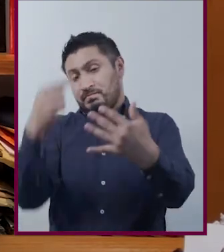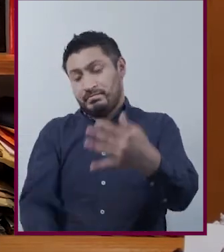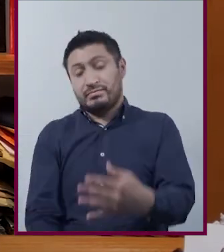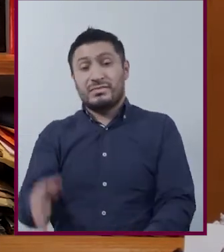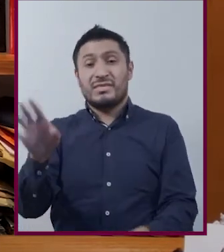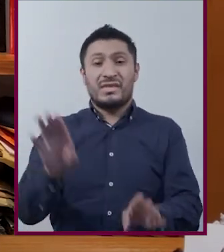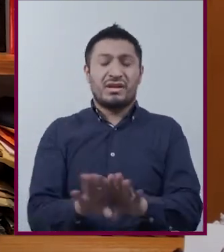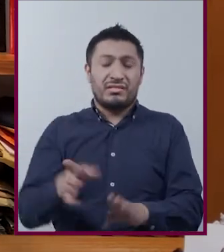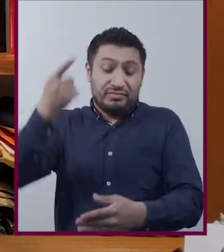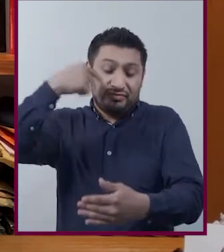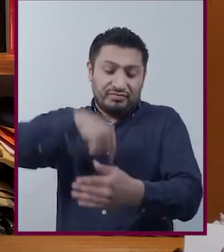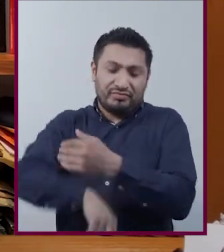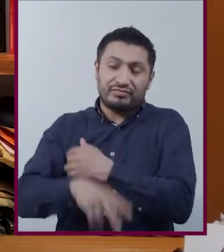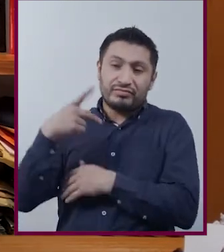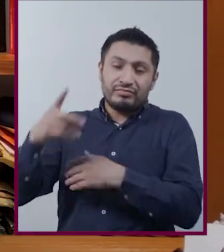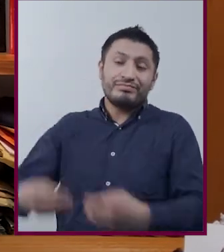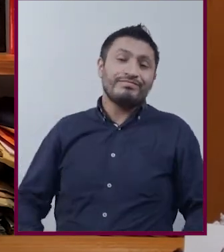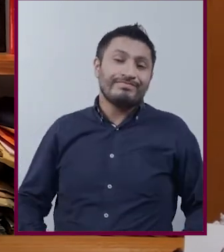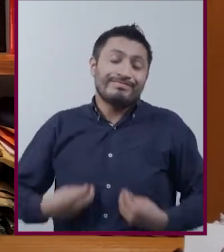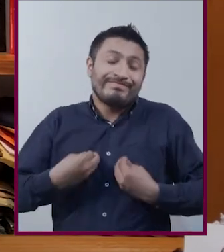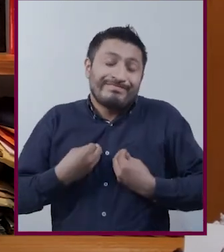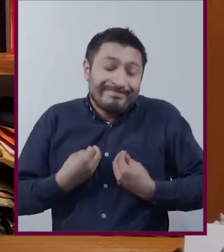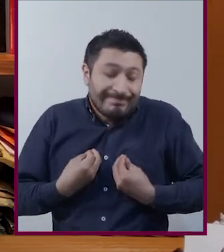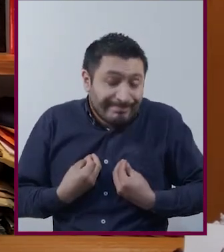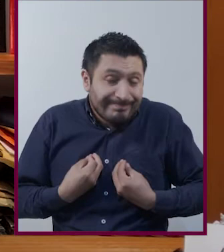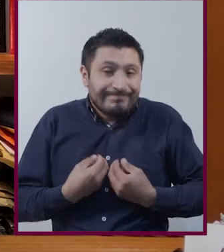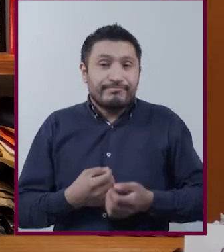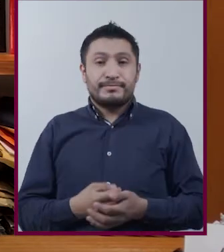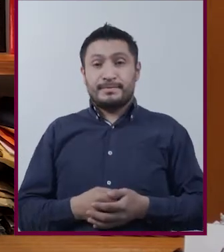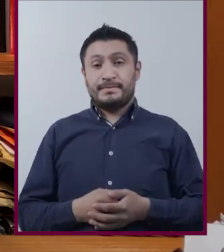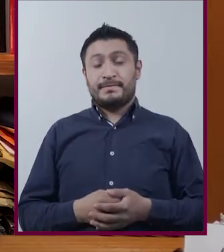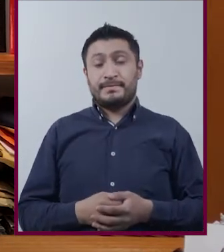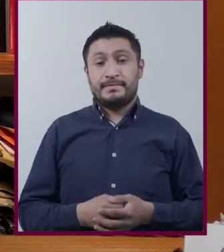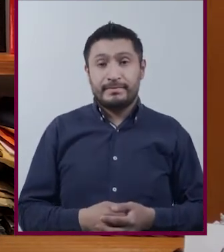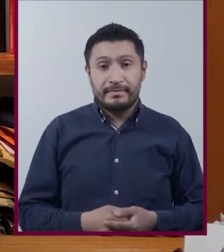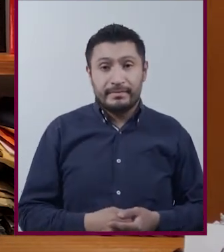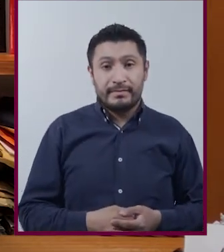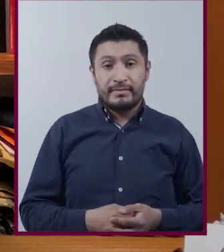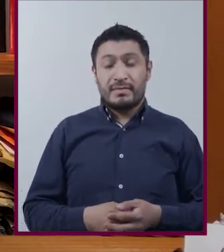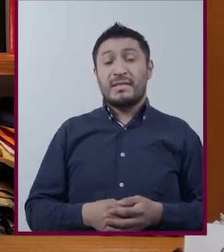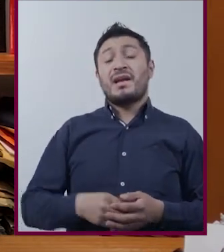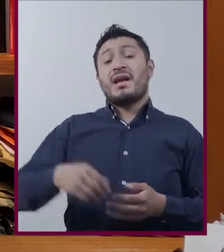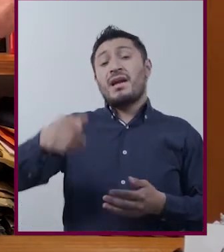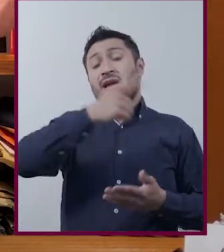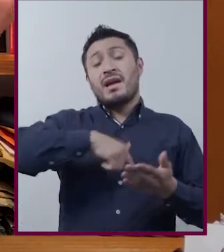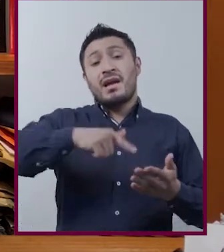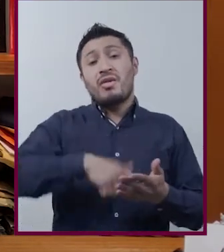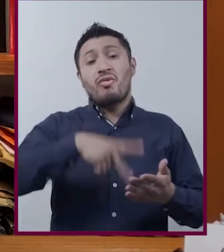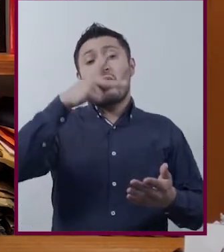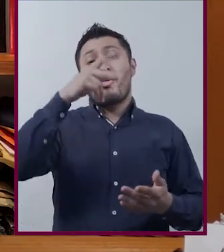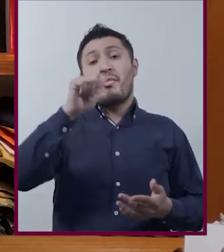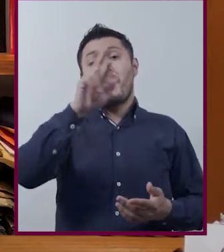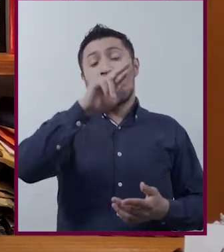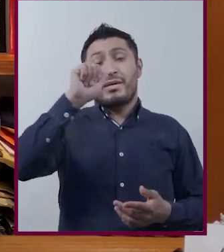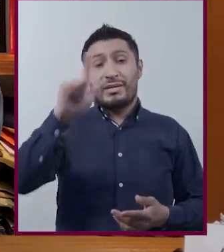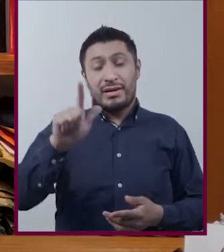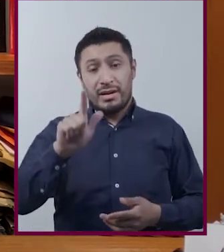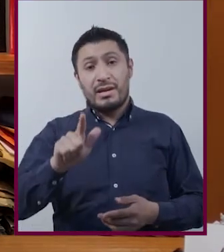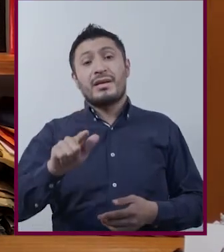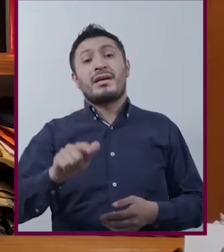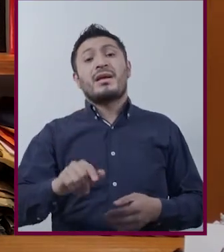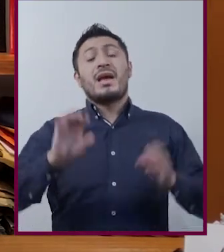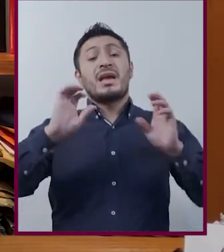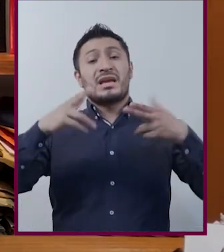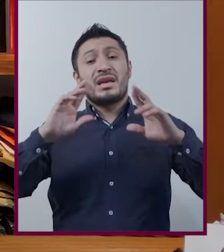mirada íntima, entrañable, hecha desde Parral, Chihuahua, una zona que fue